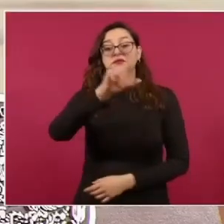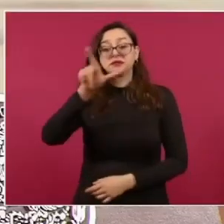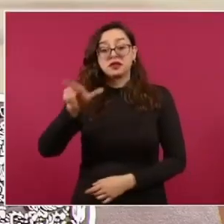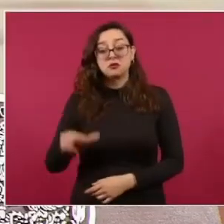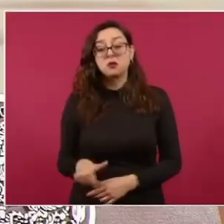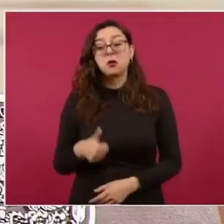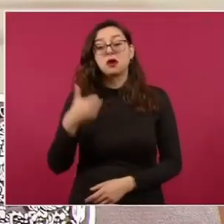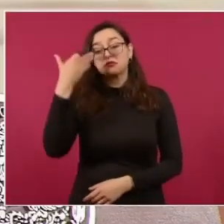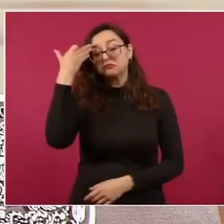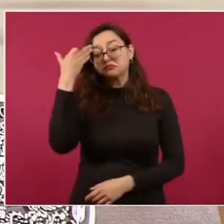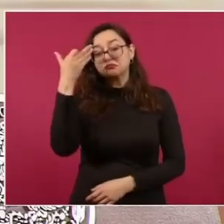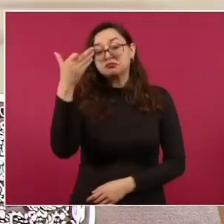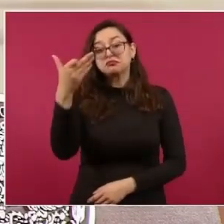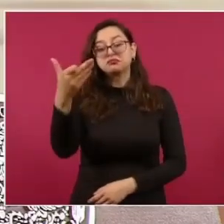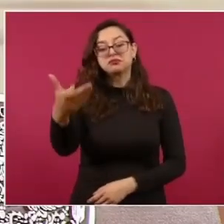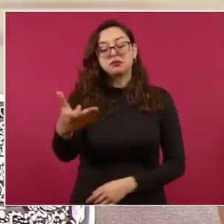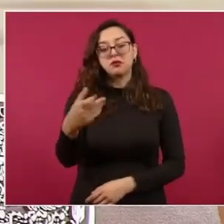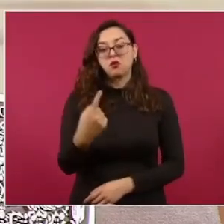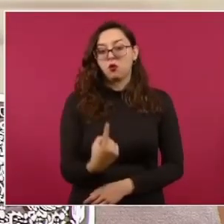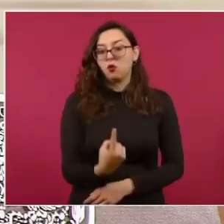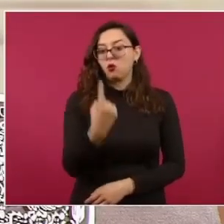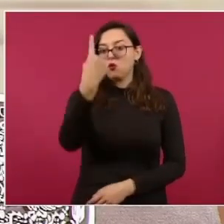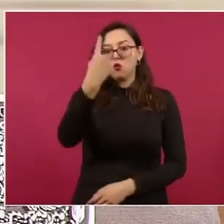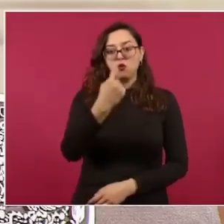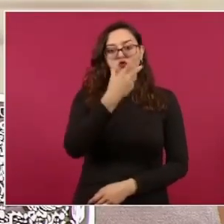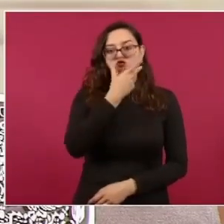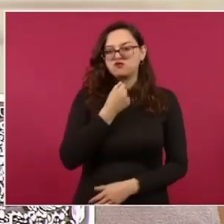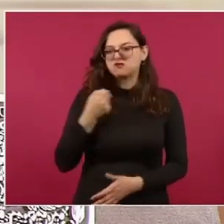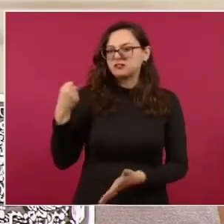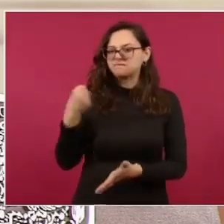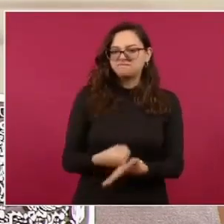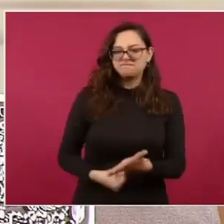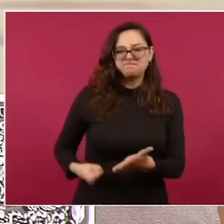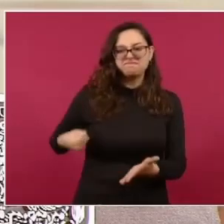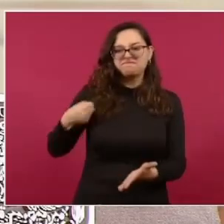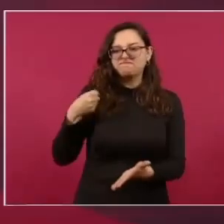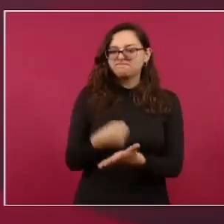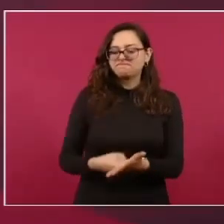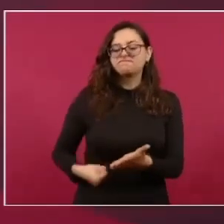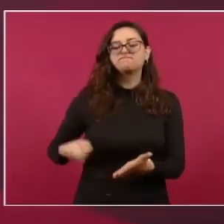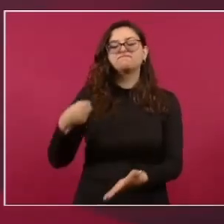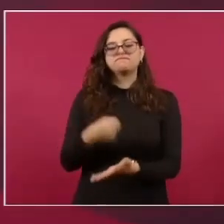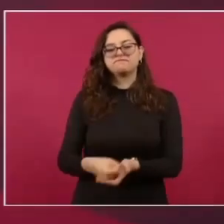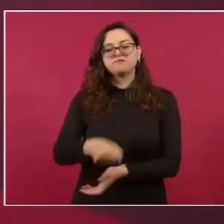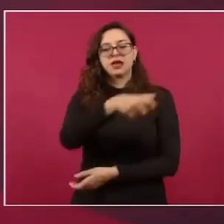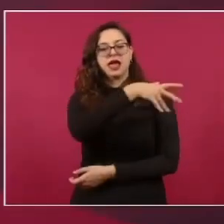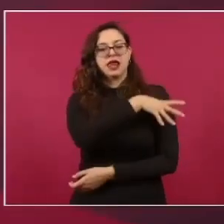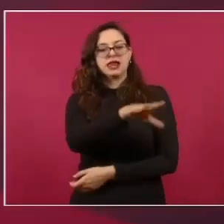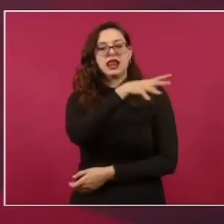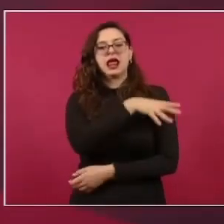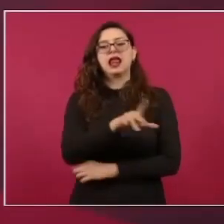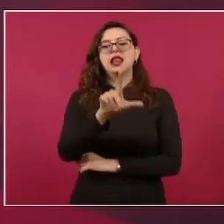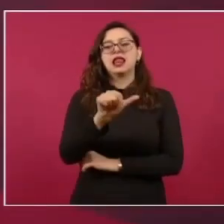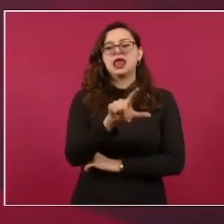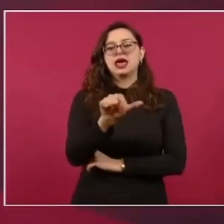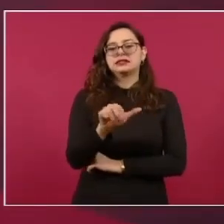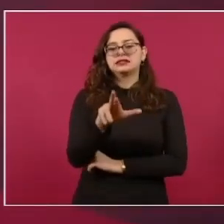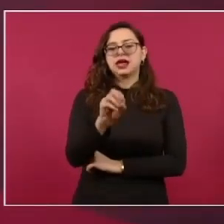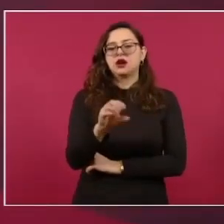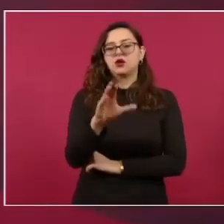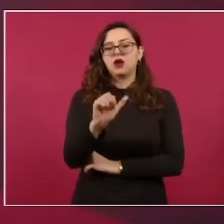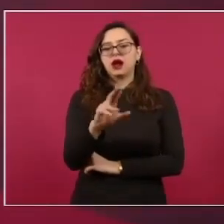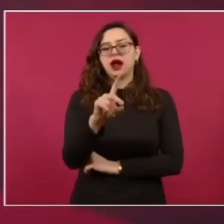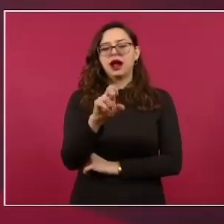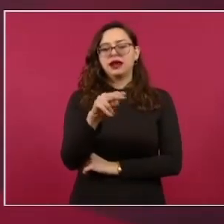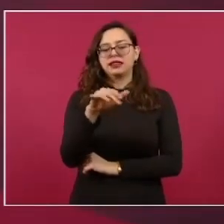presidencia el más decidido promotor del Seguro Social, el general Lázaro Cárdenas. Decidido a poner en práctica el plan sexenal,